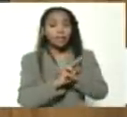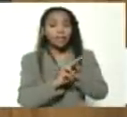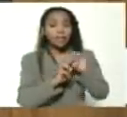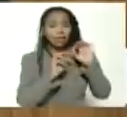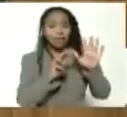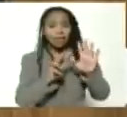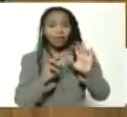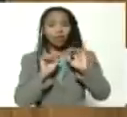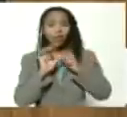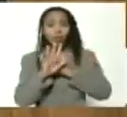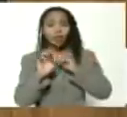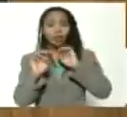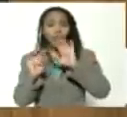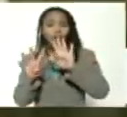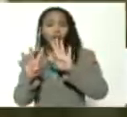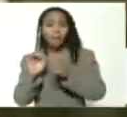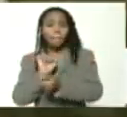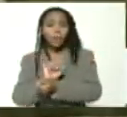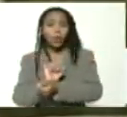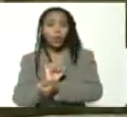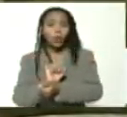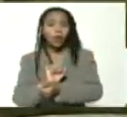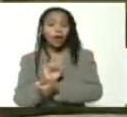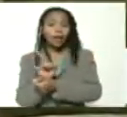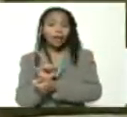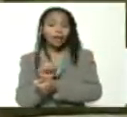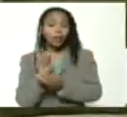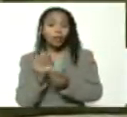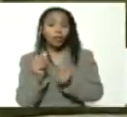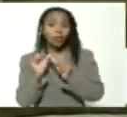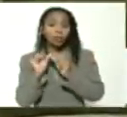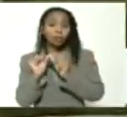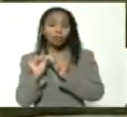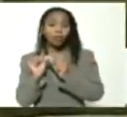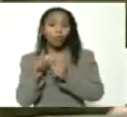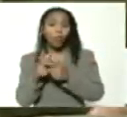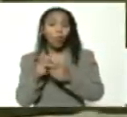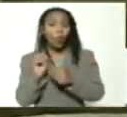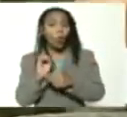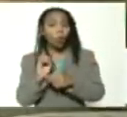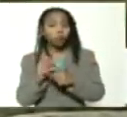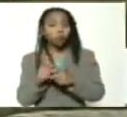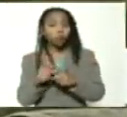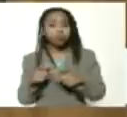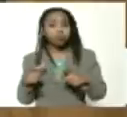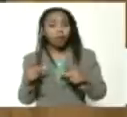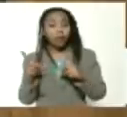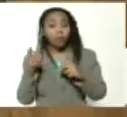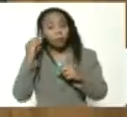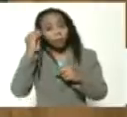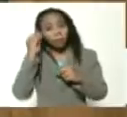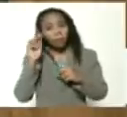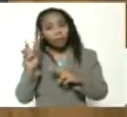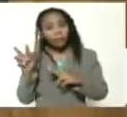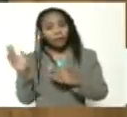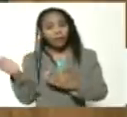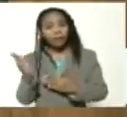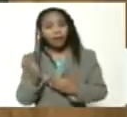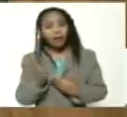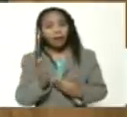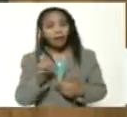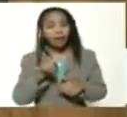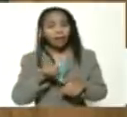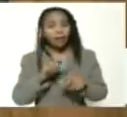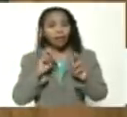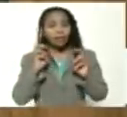22.759 detenidos. Esta cifra se ha mantenido o ha crecido un poco, por lo que hemos creído pertinente traer en